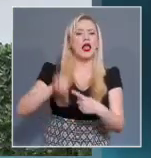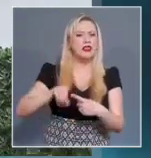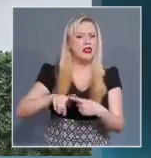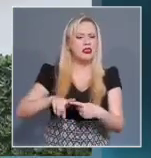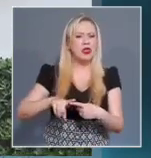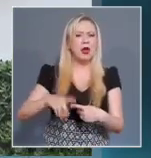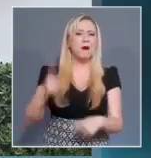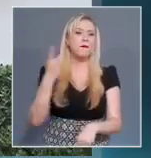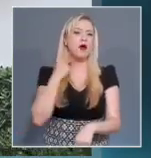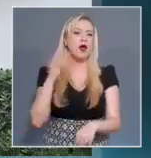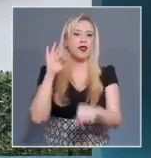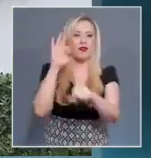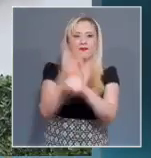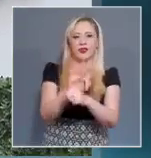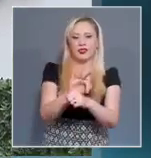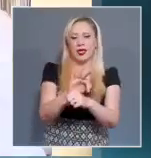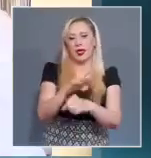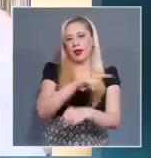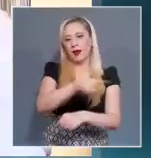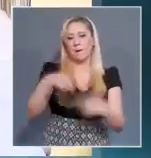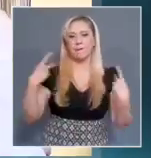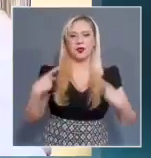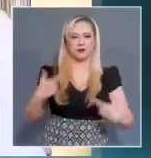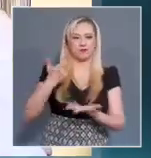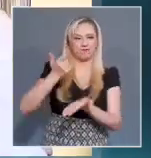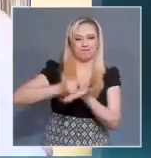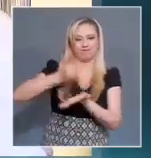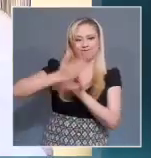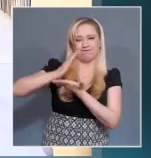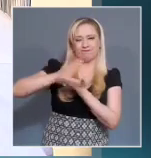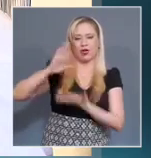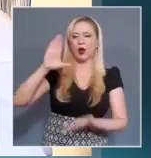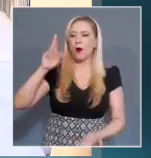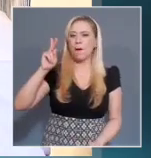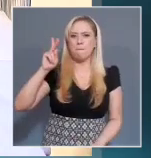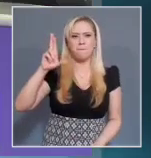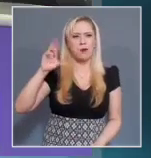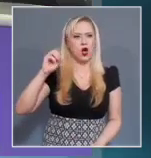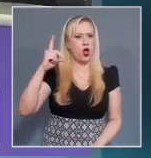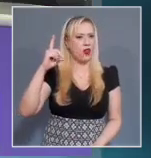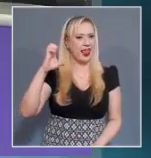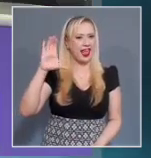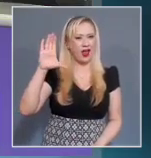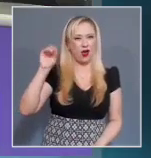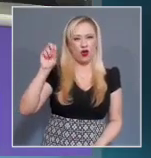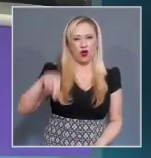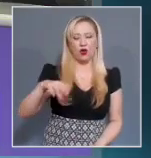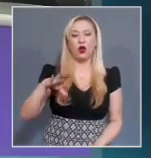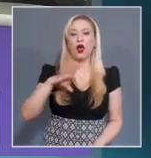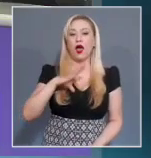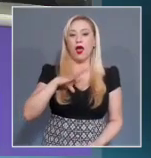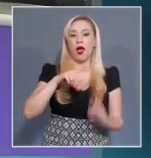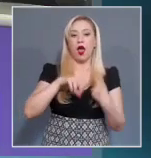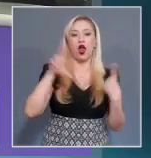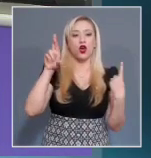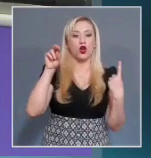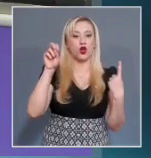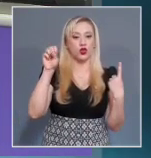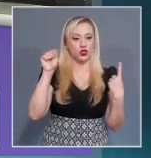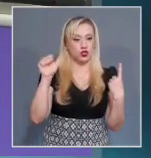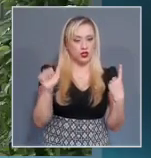PRODECON, vacante desde hace 4 años. Las 3 personas a consideración son Rosa Alejandra Bustosoria y